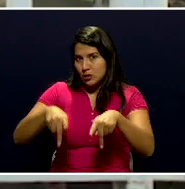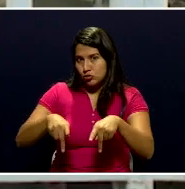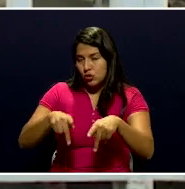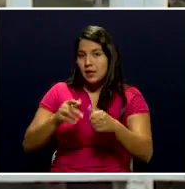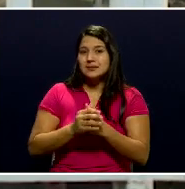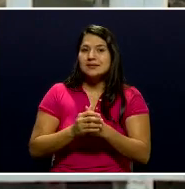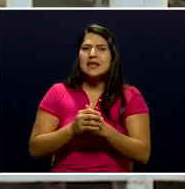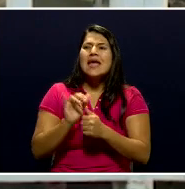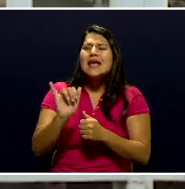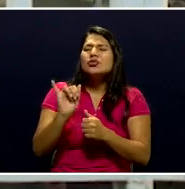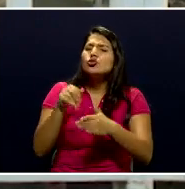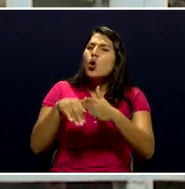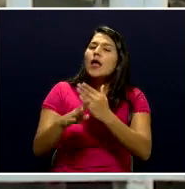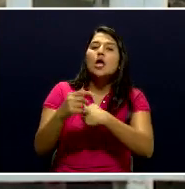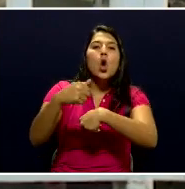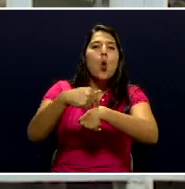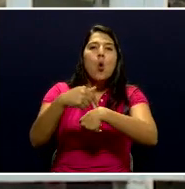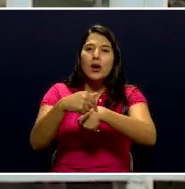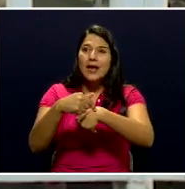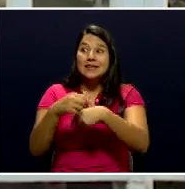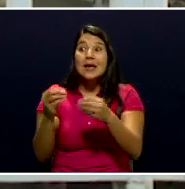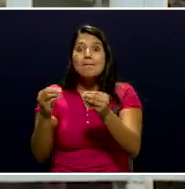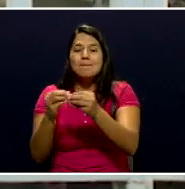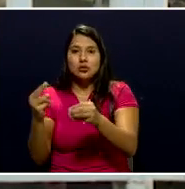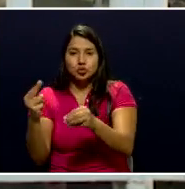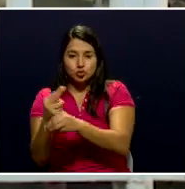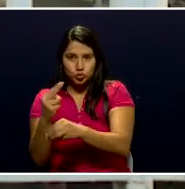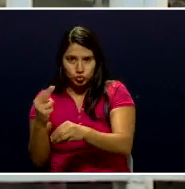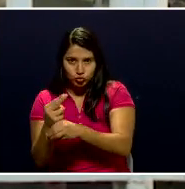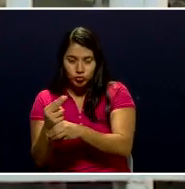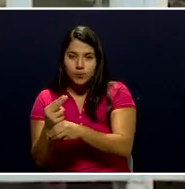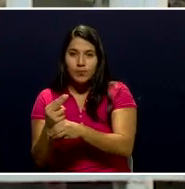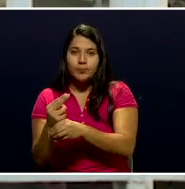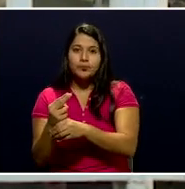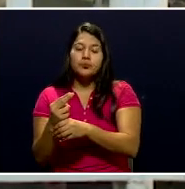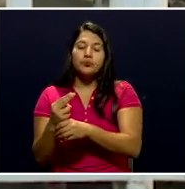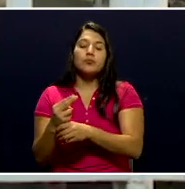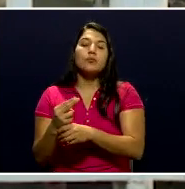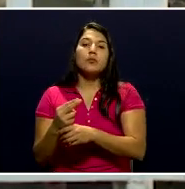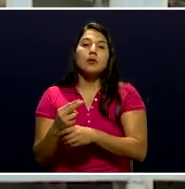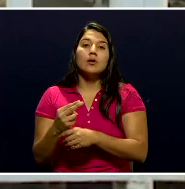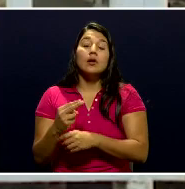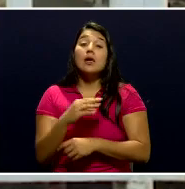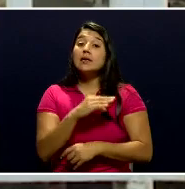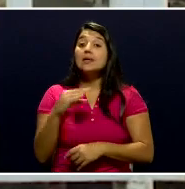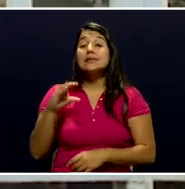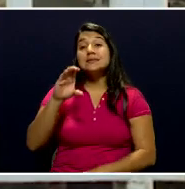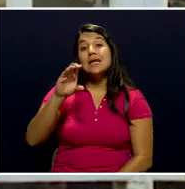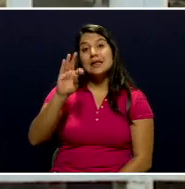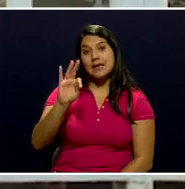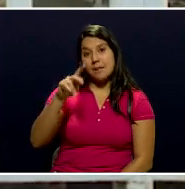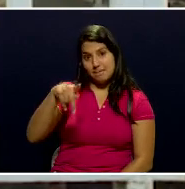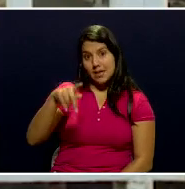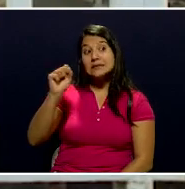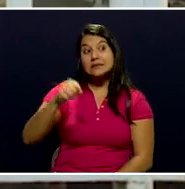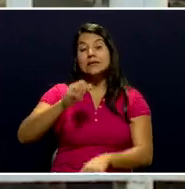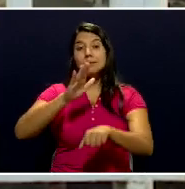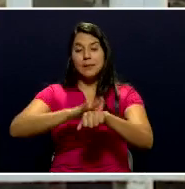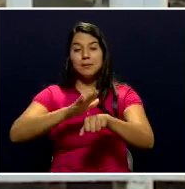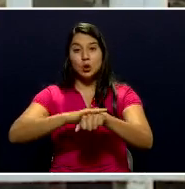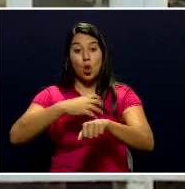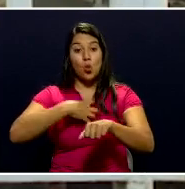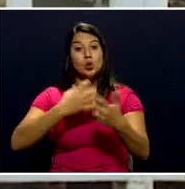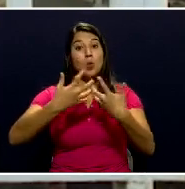todo en horas valle, ¿verdad? Tenemos una afectación originalmente planteada en ese sentido y el CTP autorizó a los operadores a